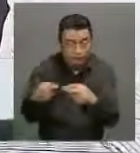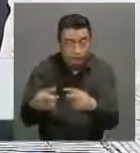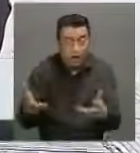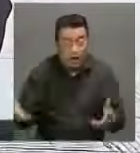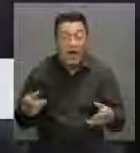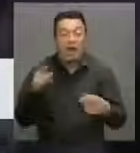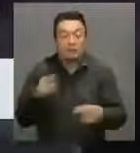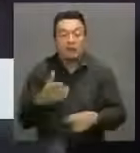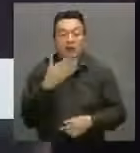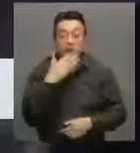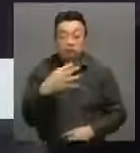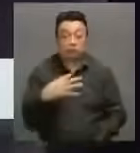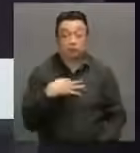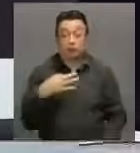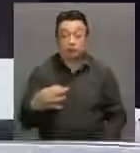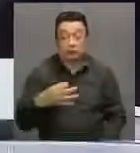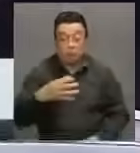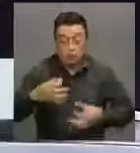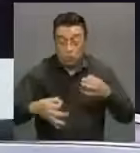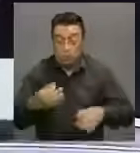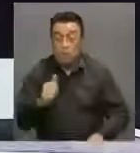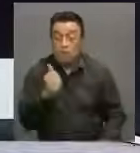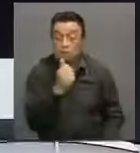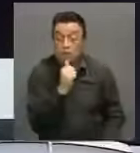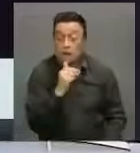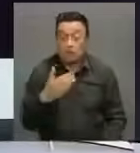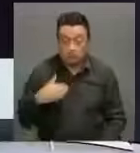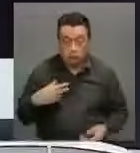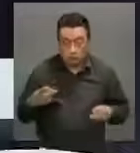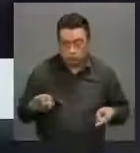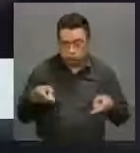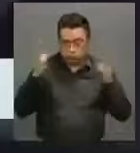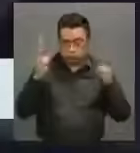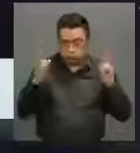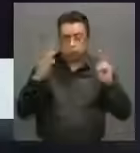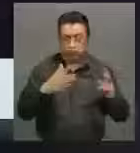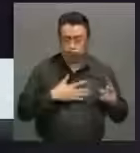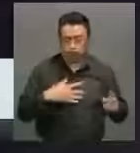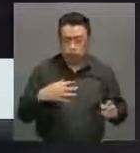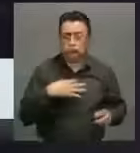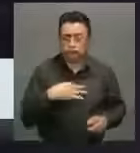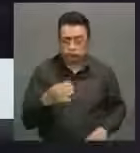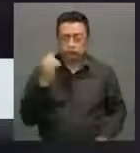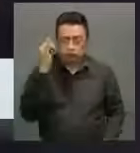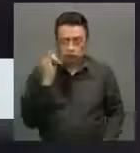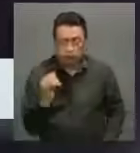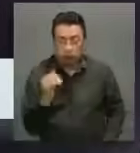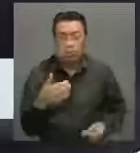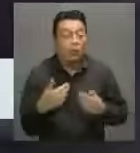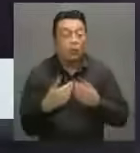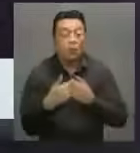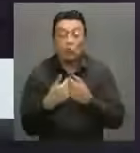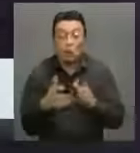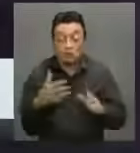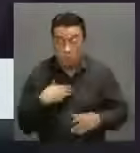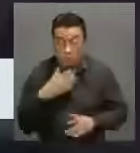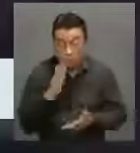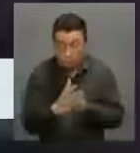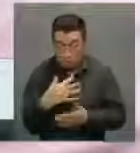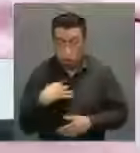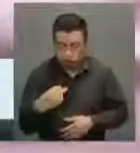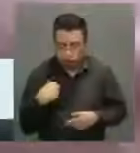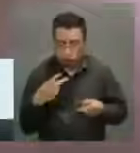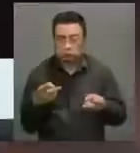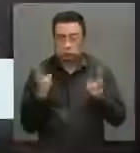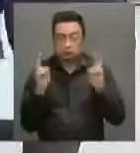citado a declarar todavía, pero que él estaba totalmente disponible a hacerlo en el minuto que hubiere que colaborar con la justicia.